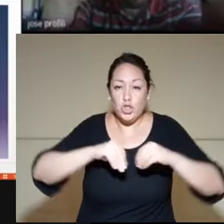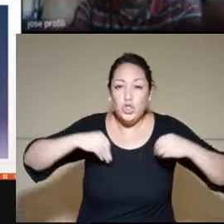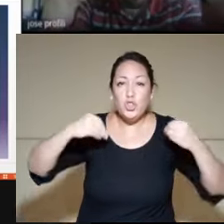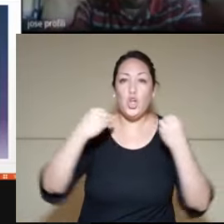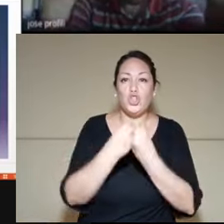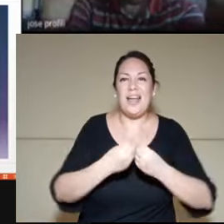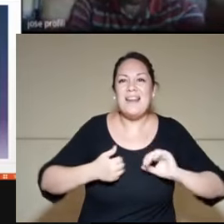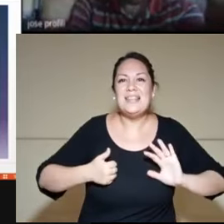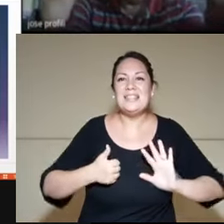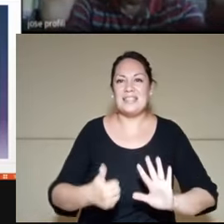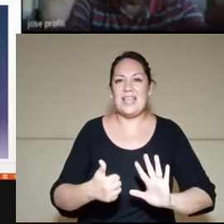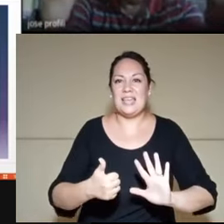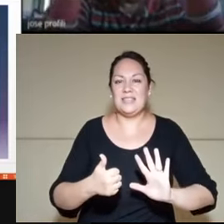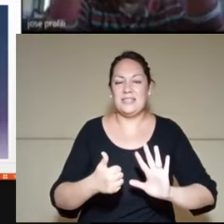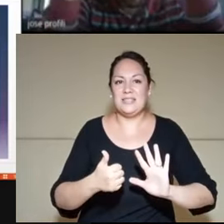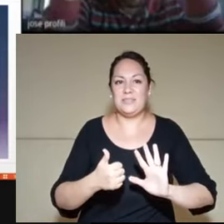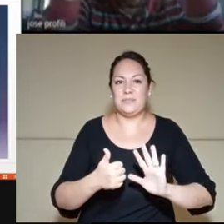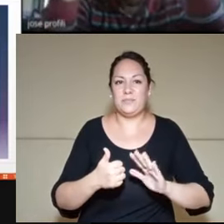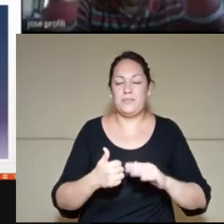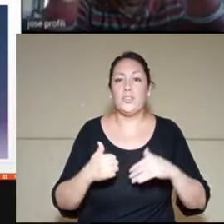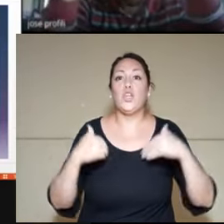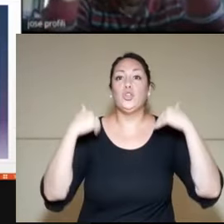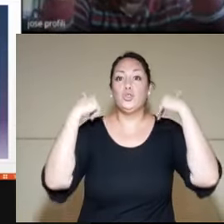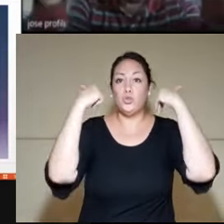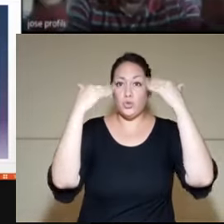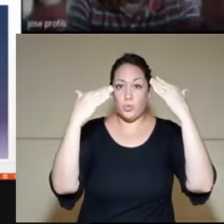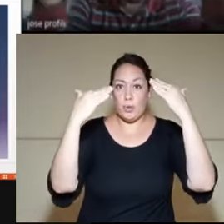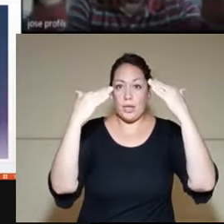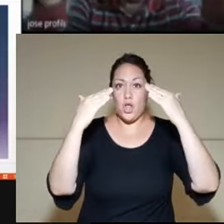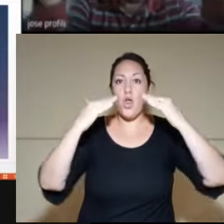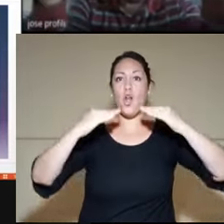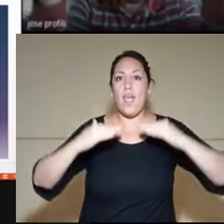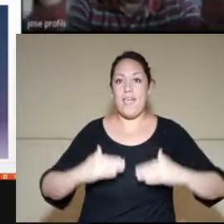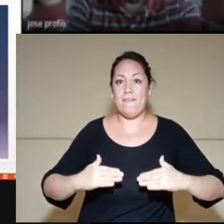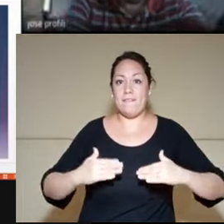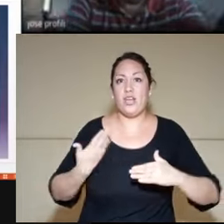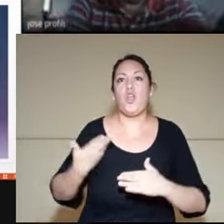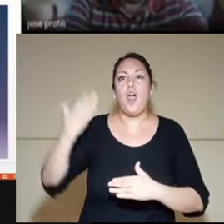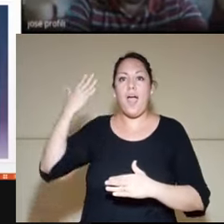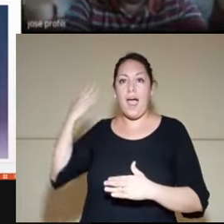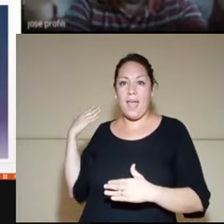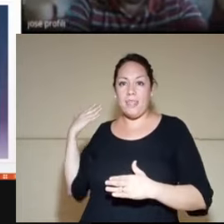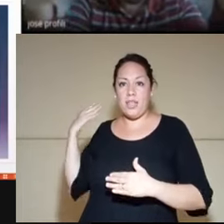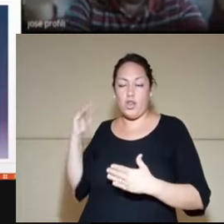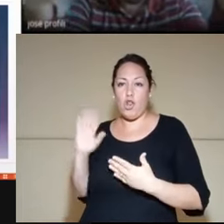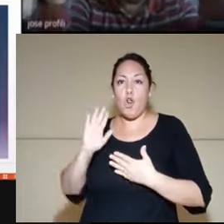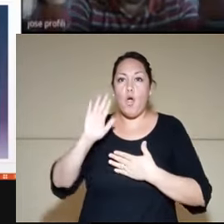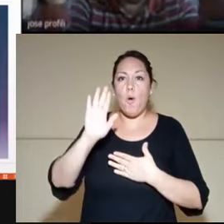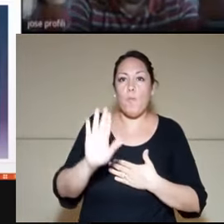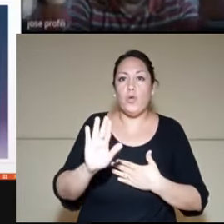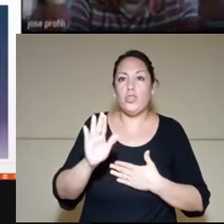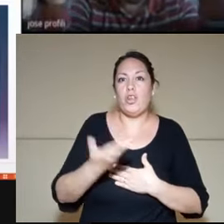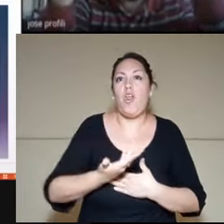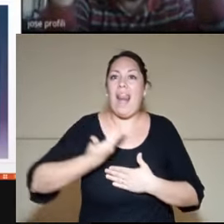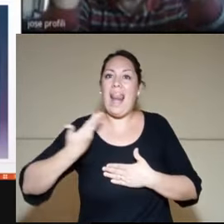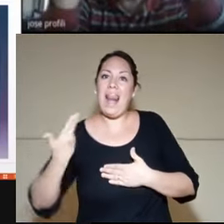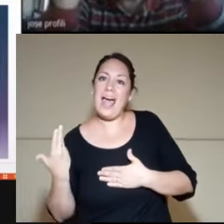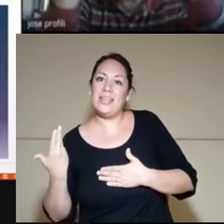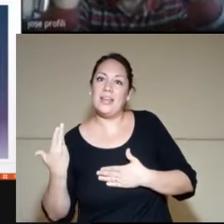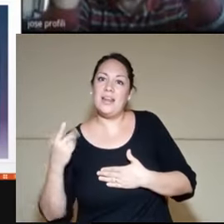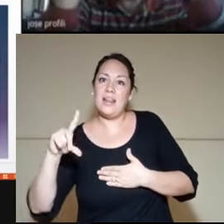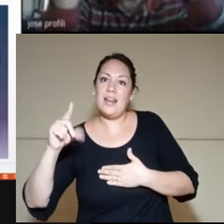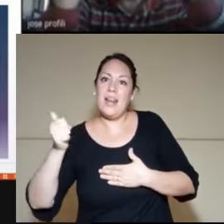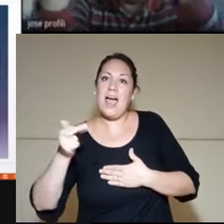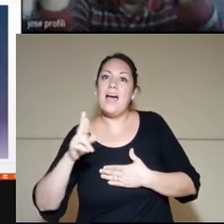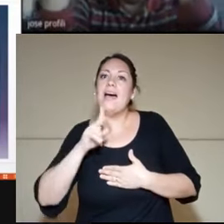planos anatómicos. El superior, el inferior, el anterior, el posterior y